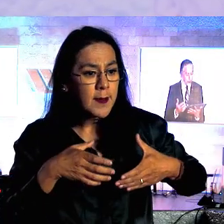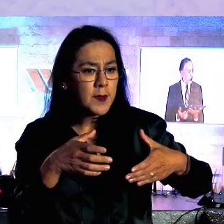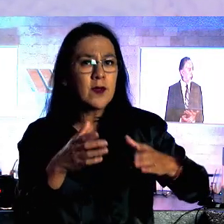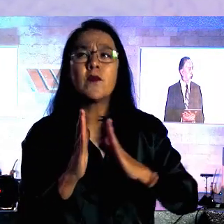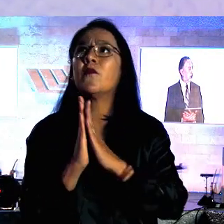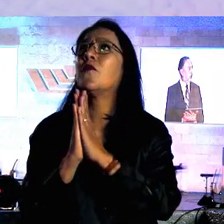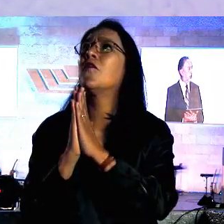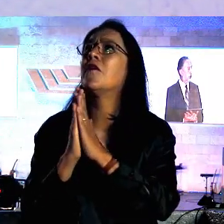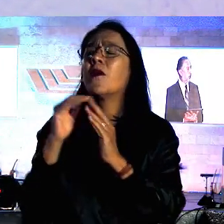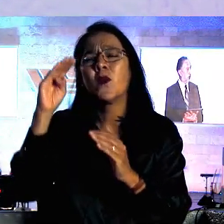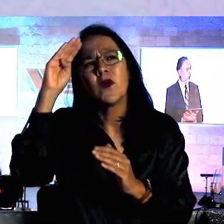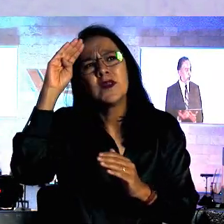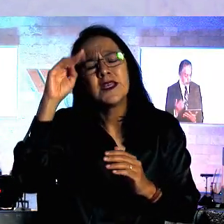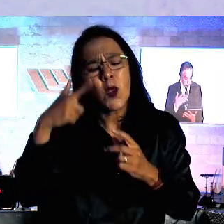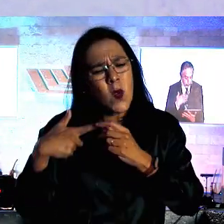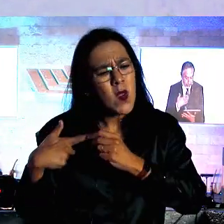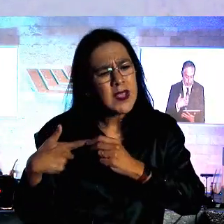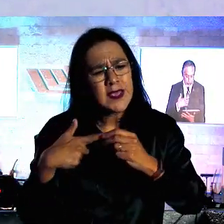dirección